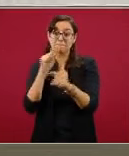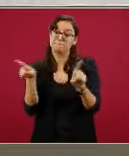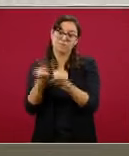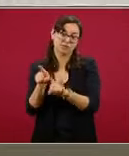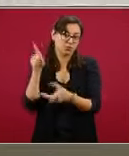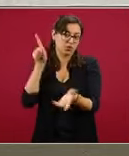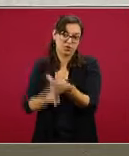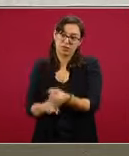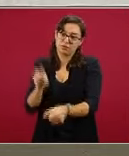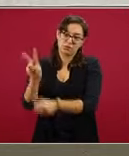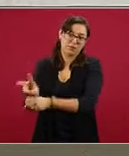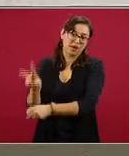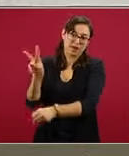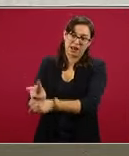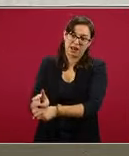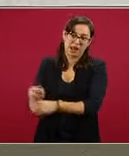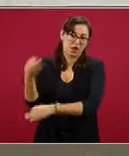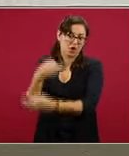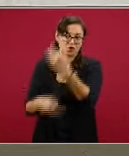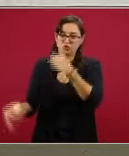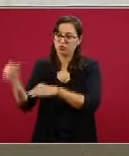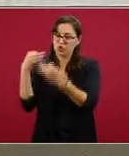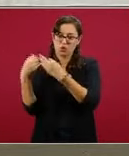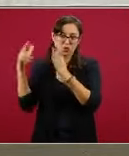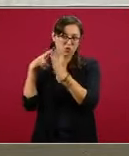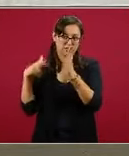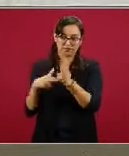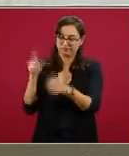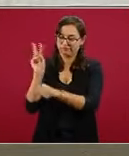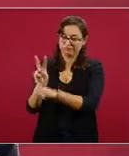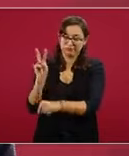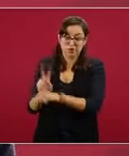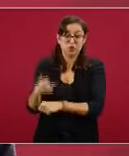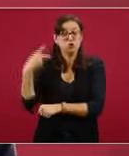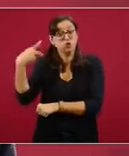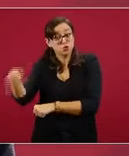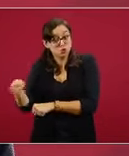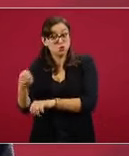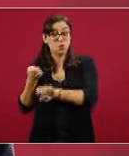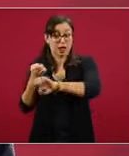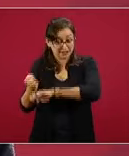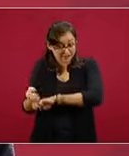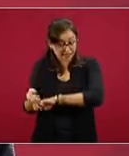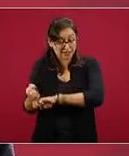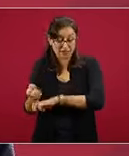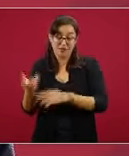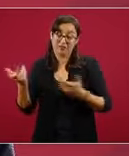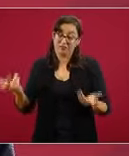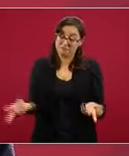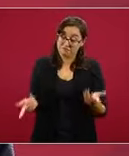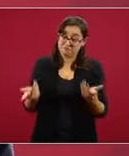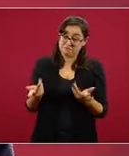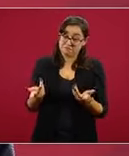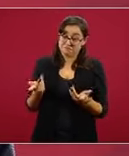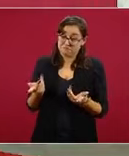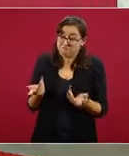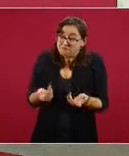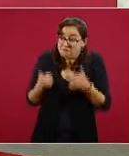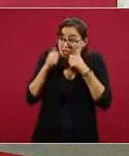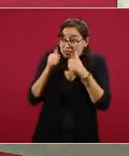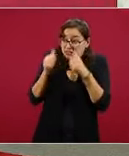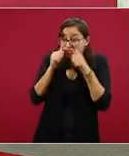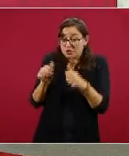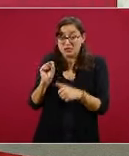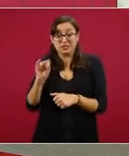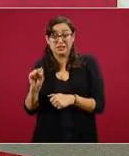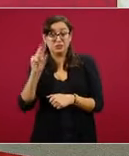seguimiento, supervisión, aplicación y vigilancia de que estos lineamientos y que las actividades se estén llevando